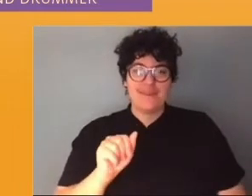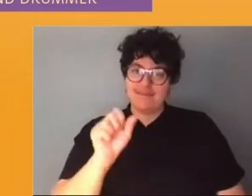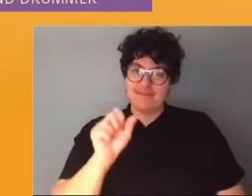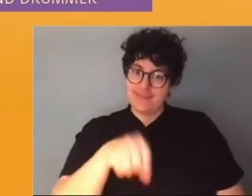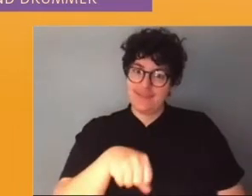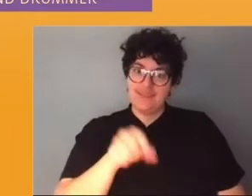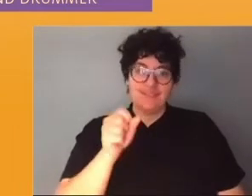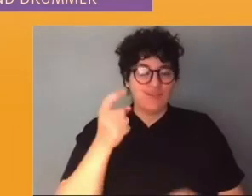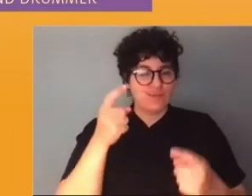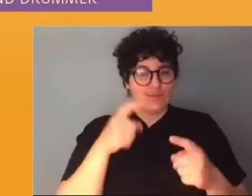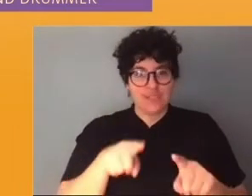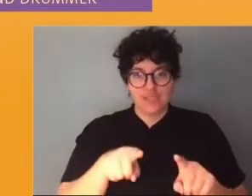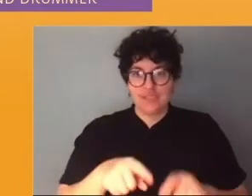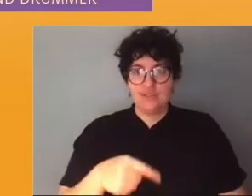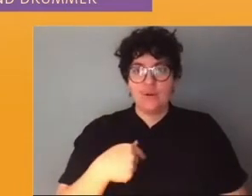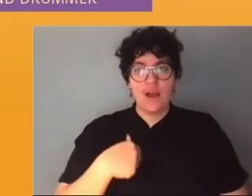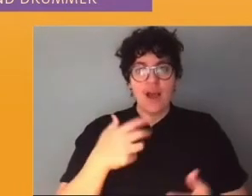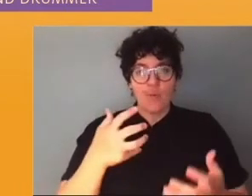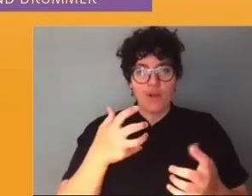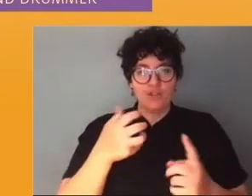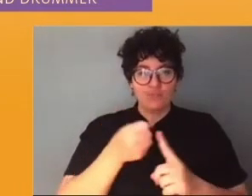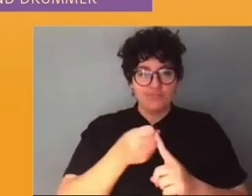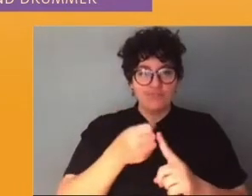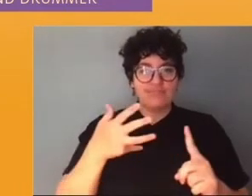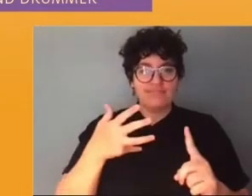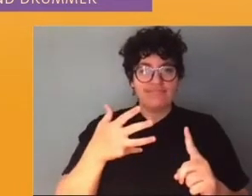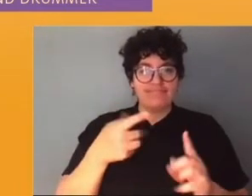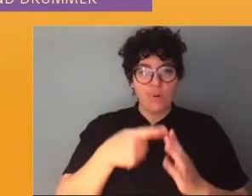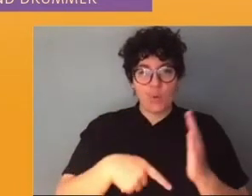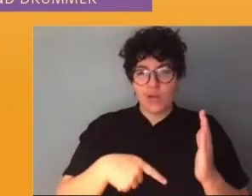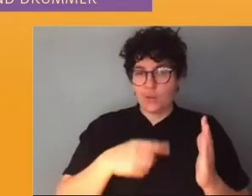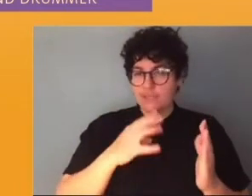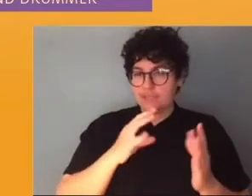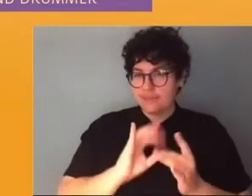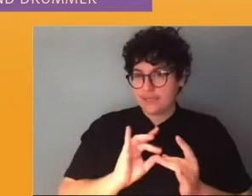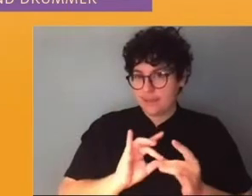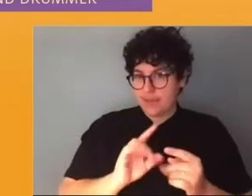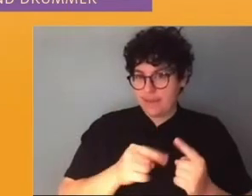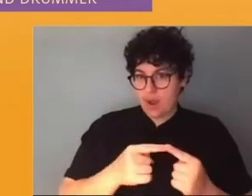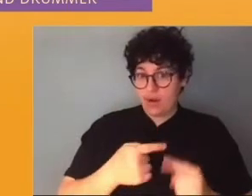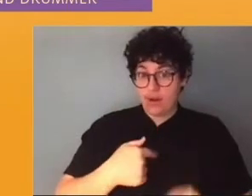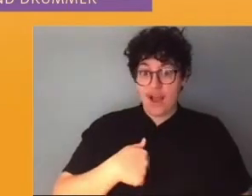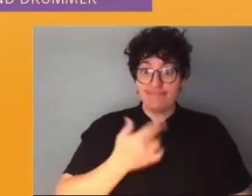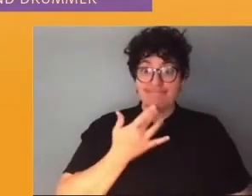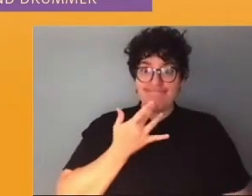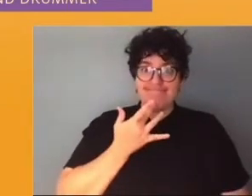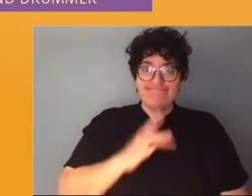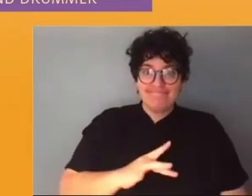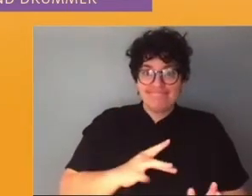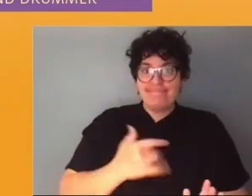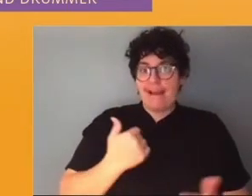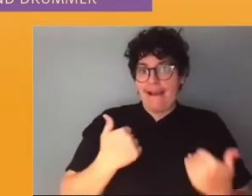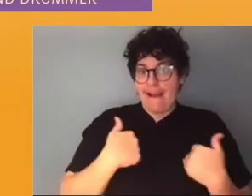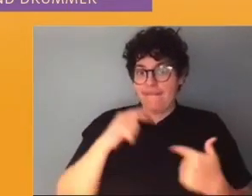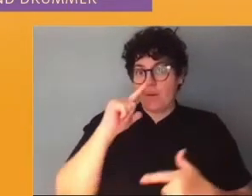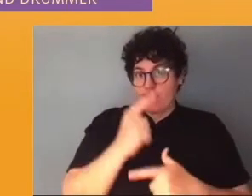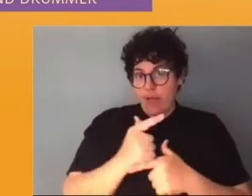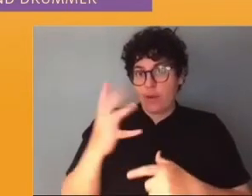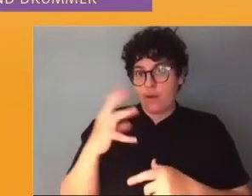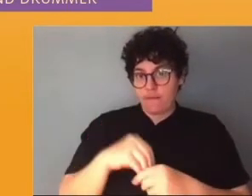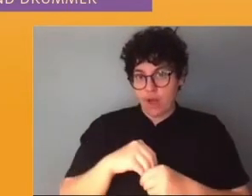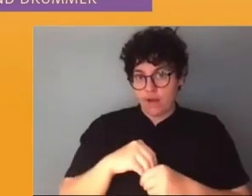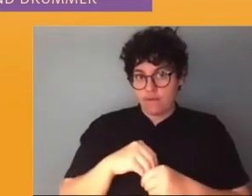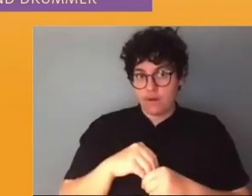quisiera extenderme un poco acerca de lo que yo estaba hablando. Creo que familia, yo tengo el privilegio de tener un hermano que